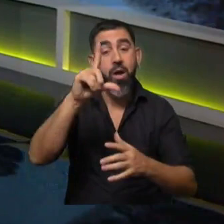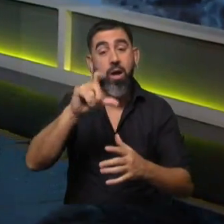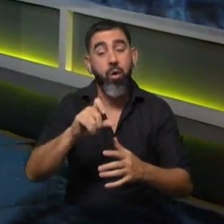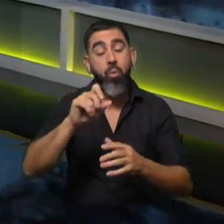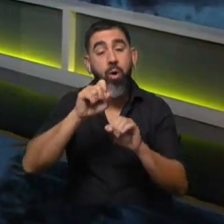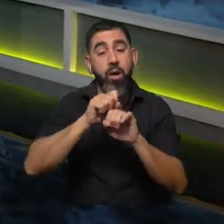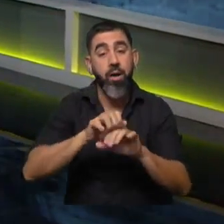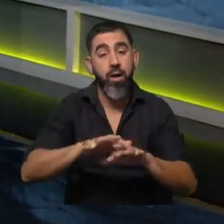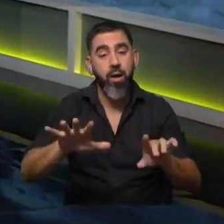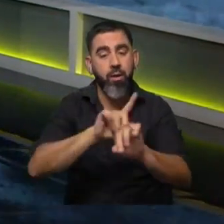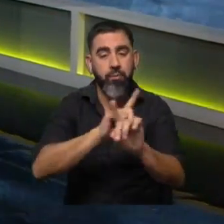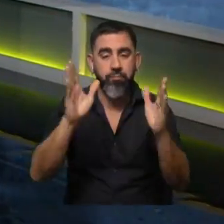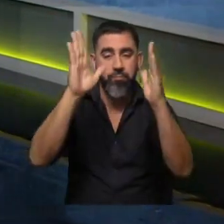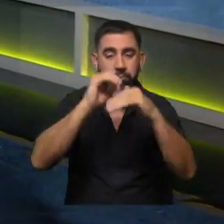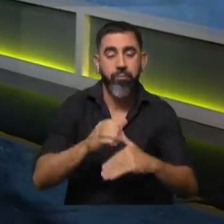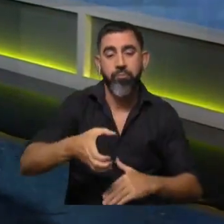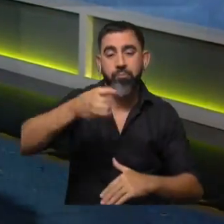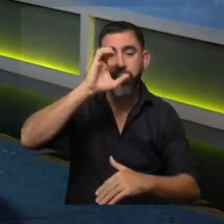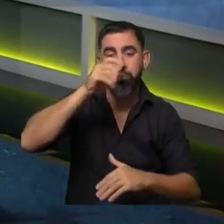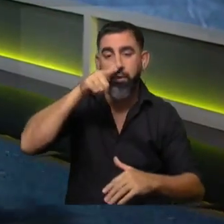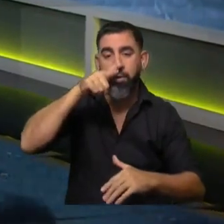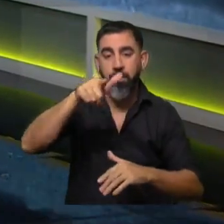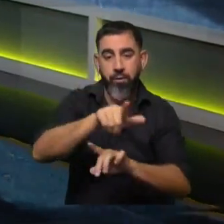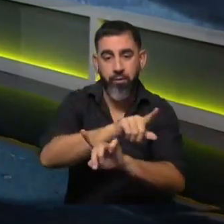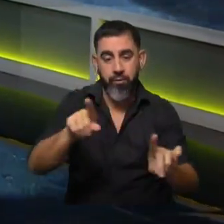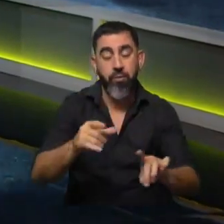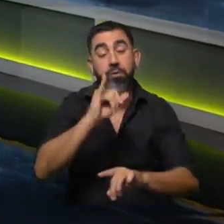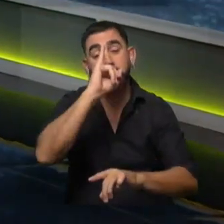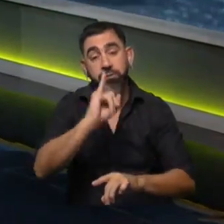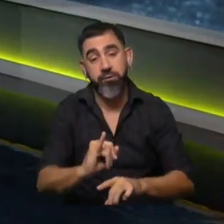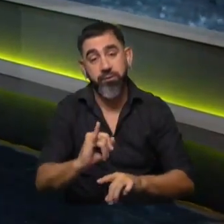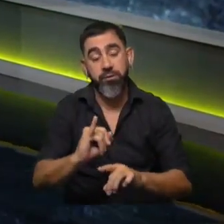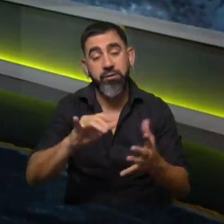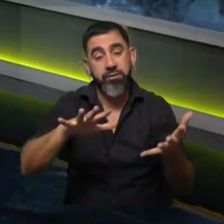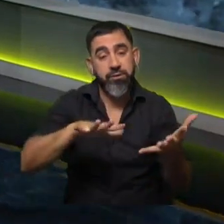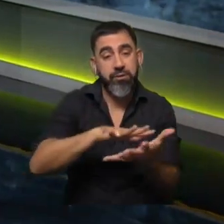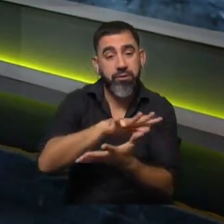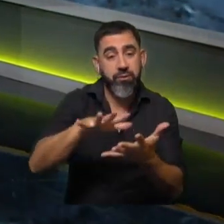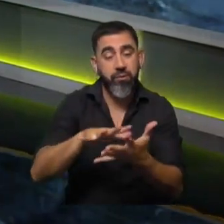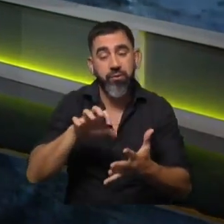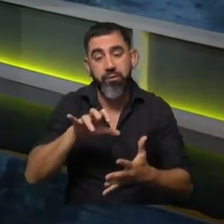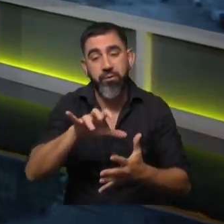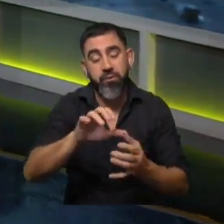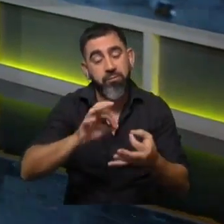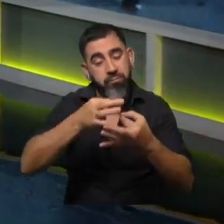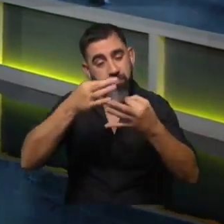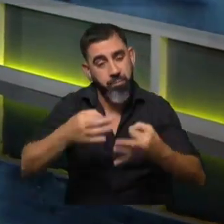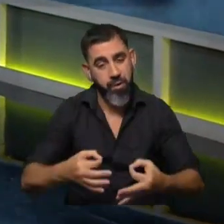red no apta para ser ingerida directamente, pero sí con condiciones microbiológicas